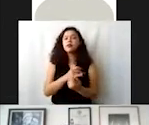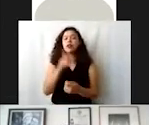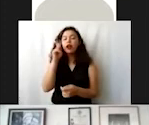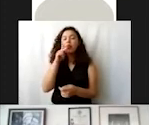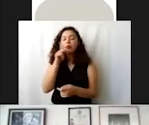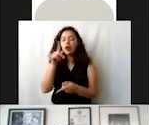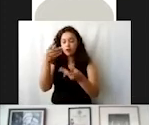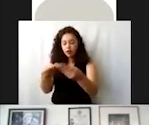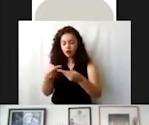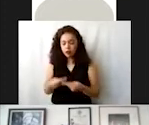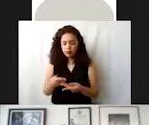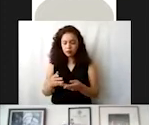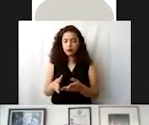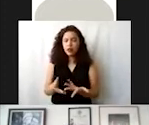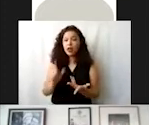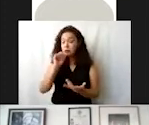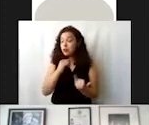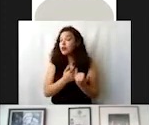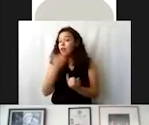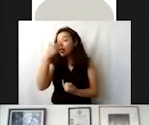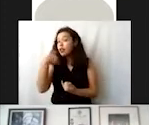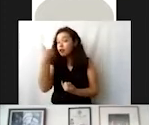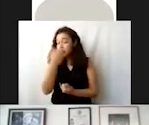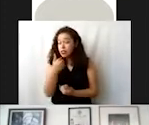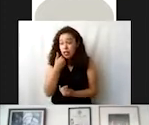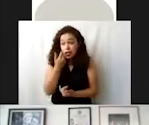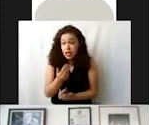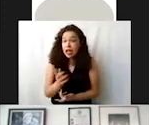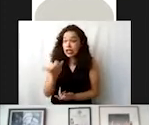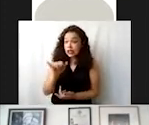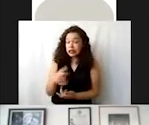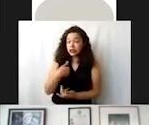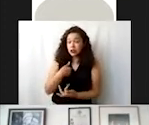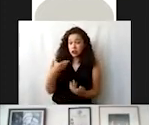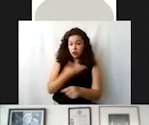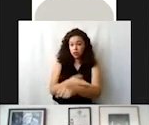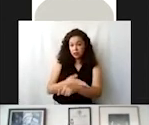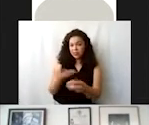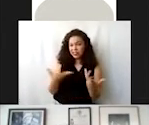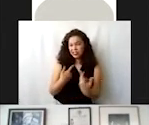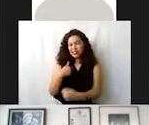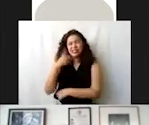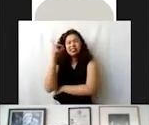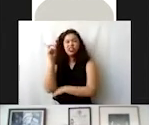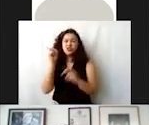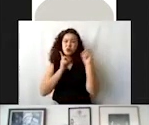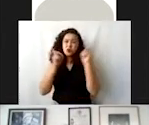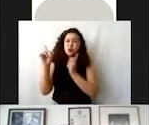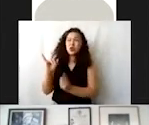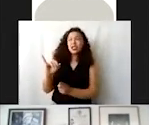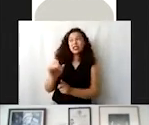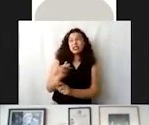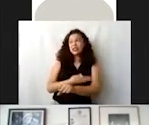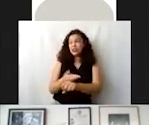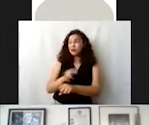fiscal. ¿Quieres corroborarlo? No quedaste muy convencido, tienes la duda de si se hizo el trámite,